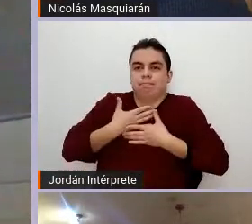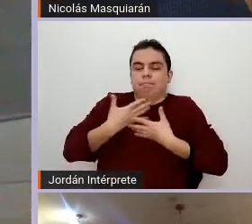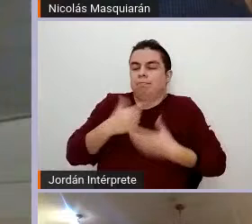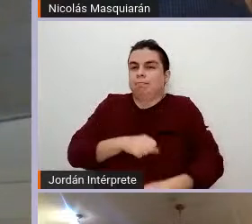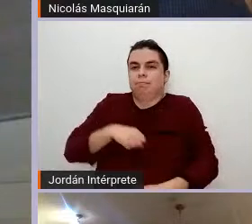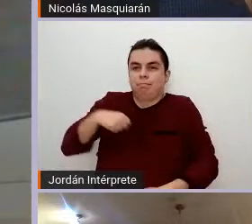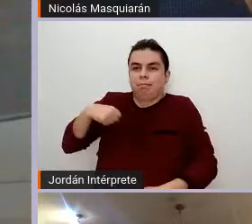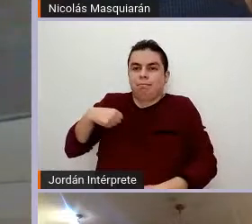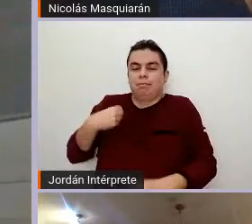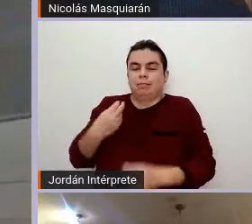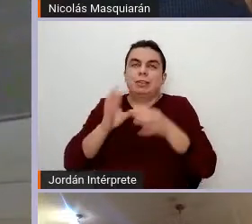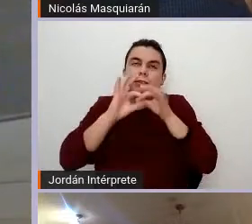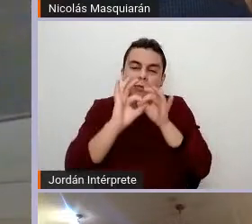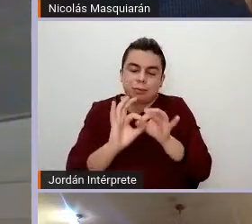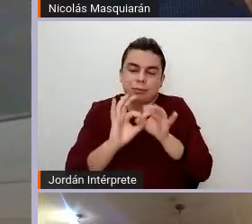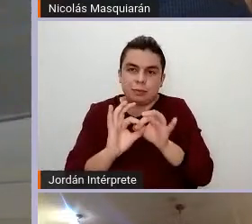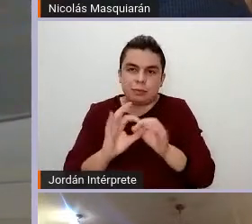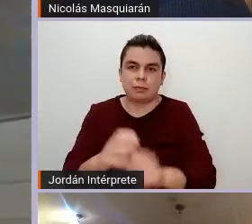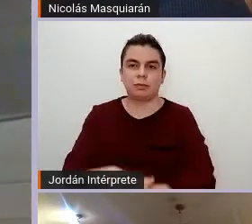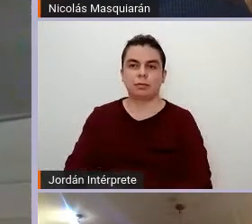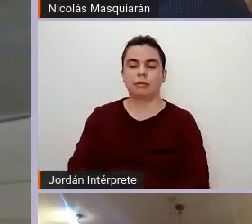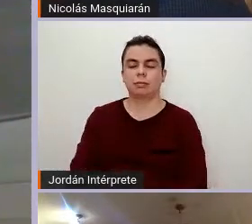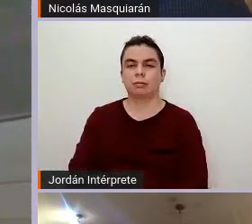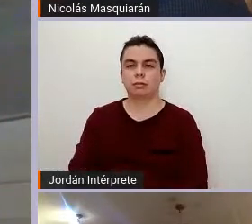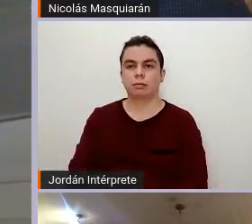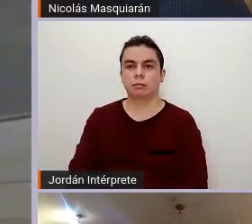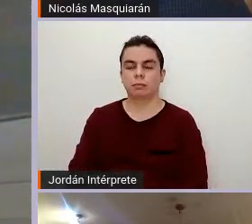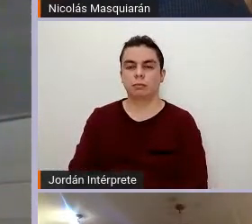Voy a compartir pantalla.